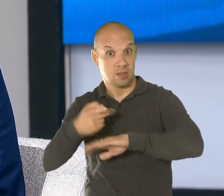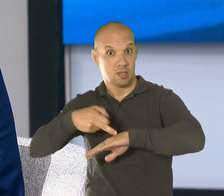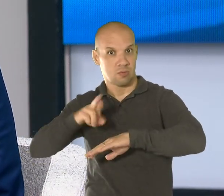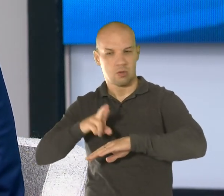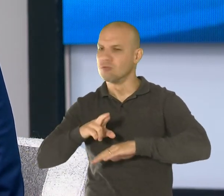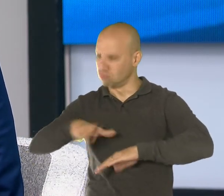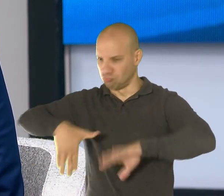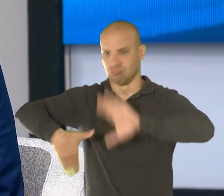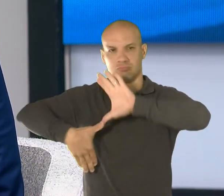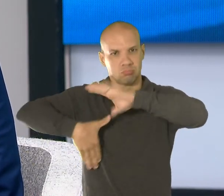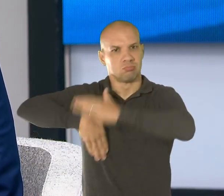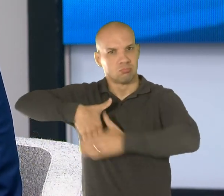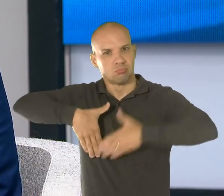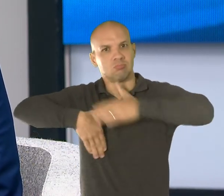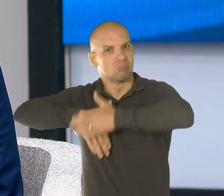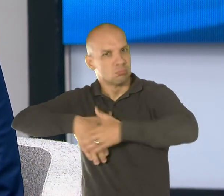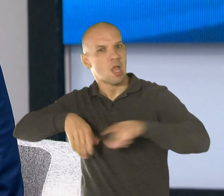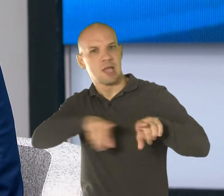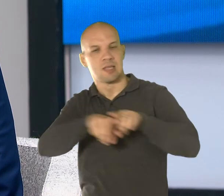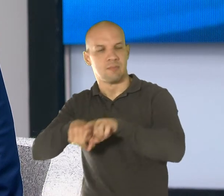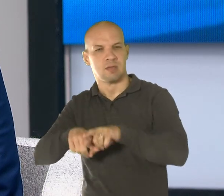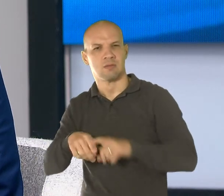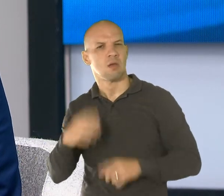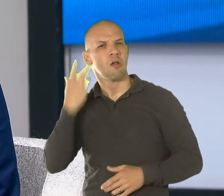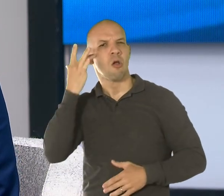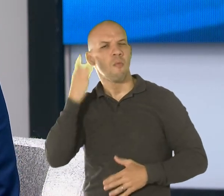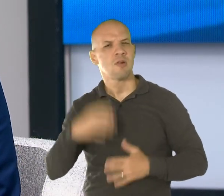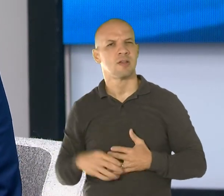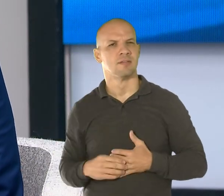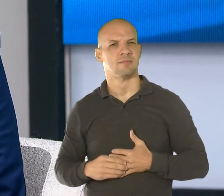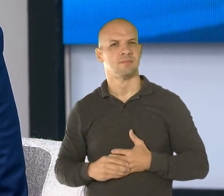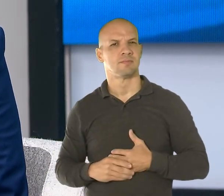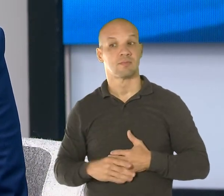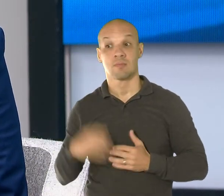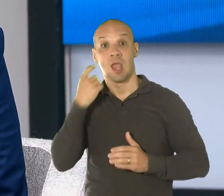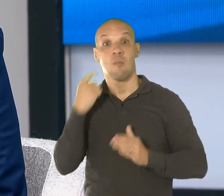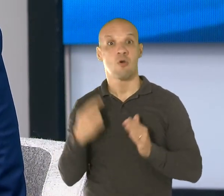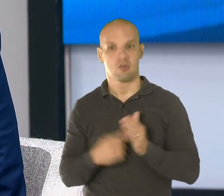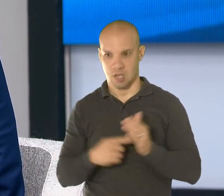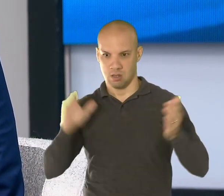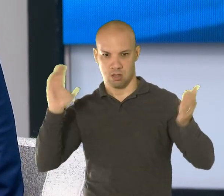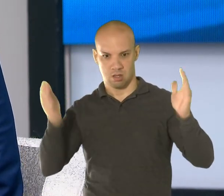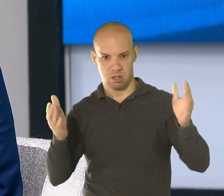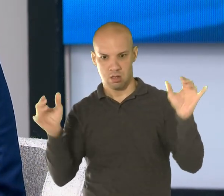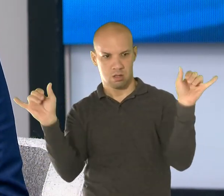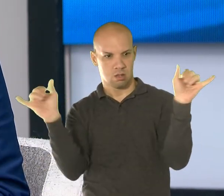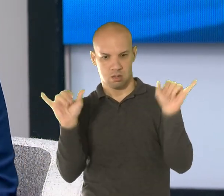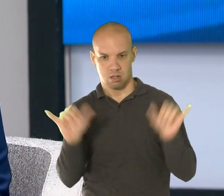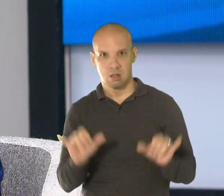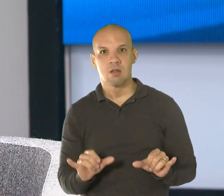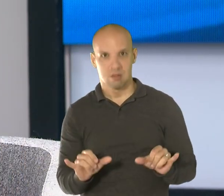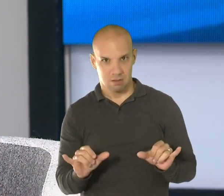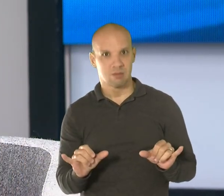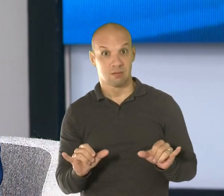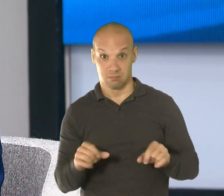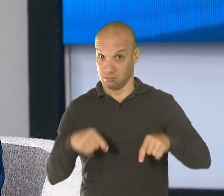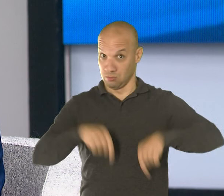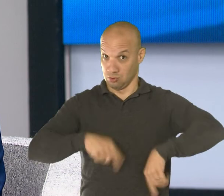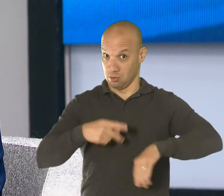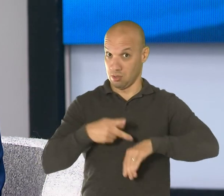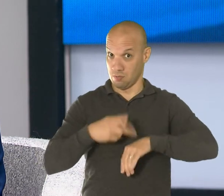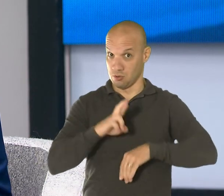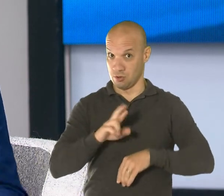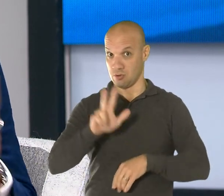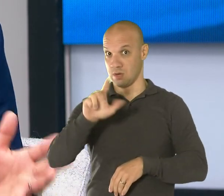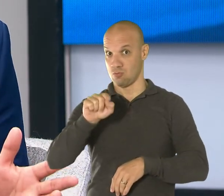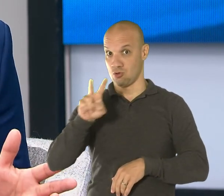Latinoamérica, porque hemos visto mucha similitud en el cuidado, independientemente que en Puerto Rico somos 3.2 millones